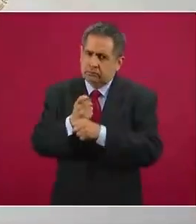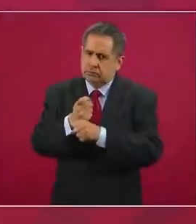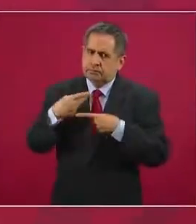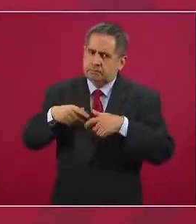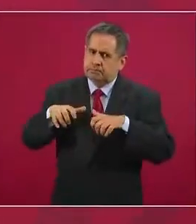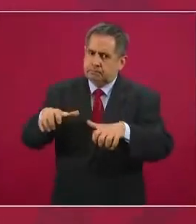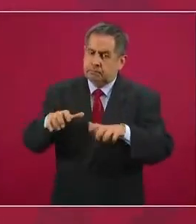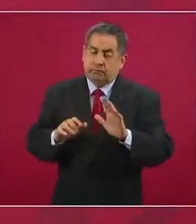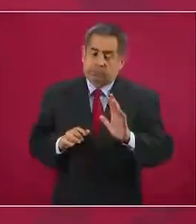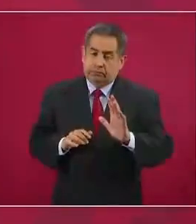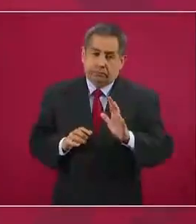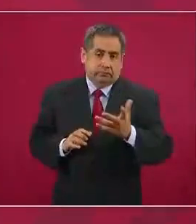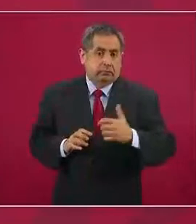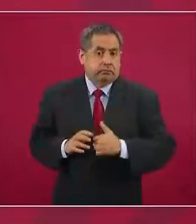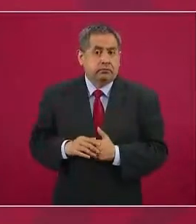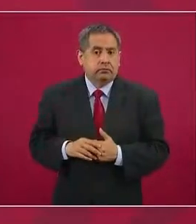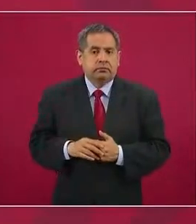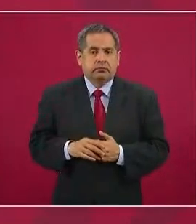Es que